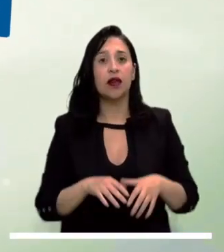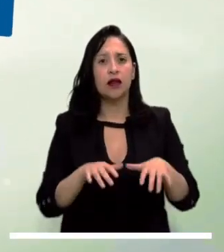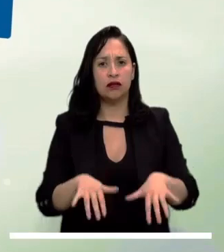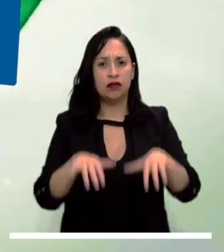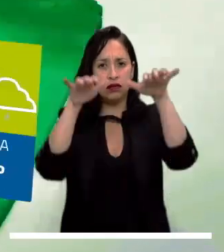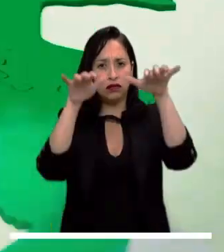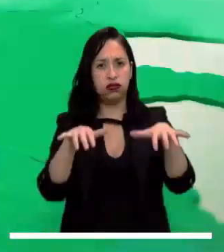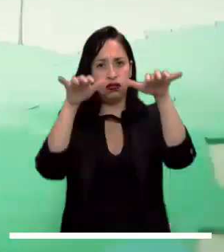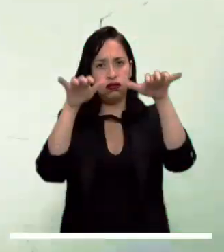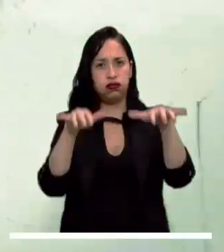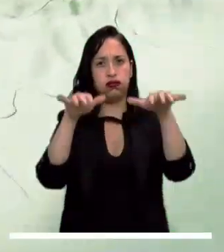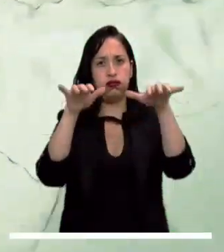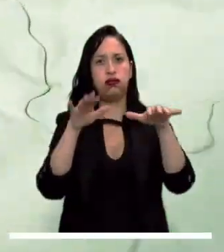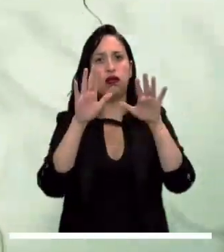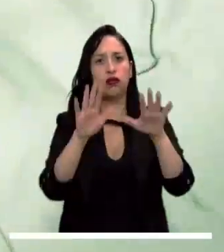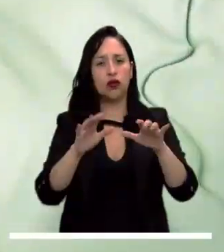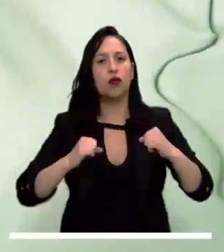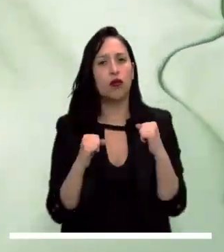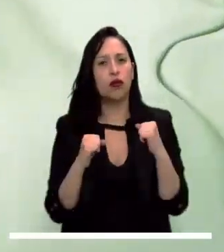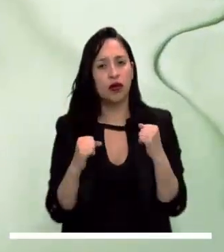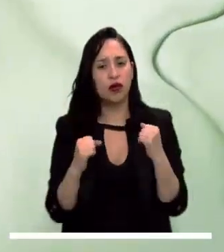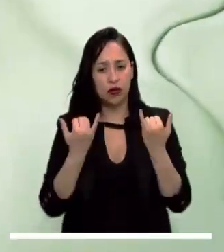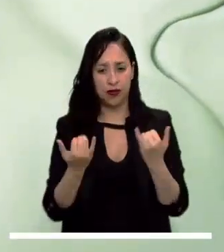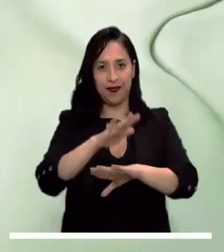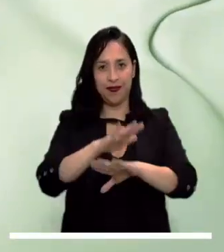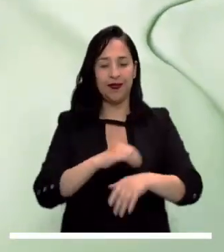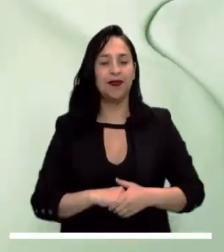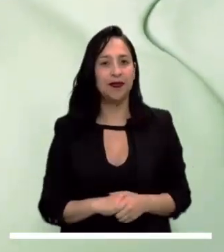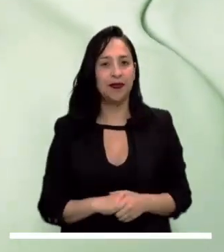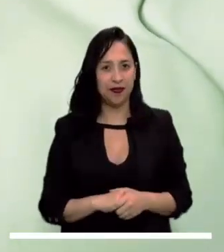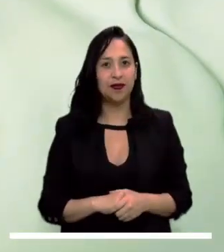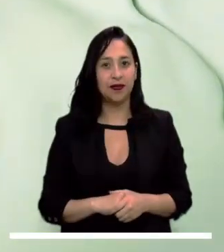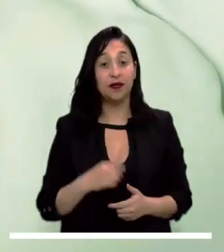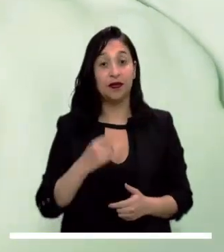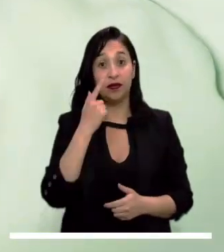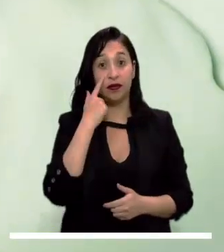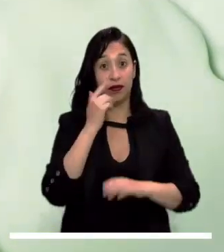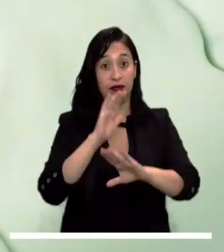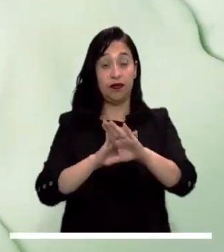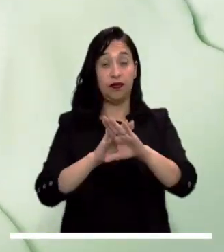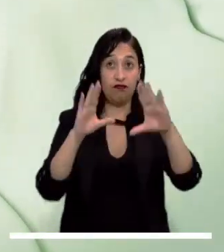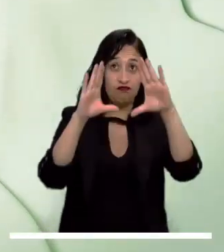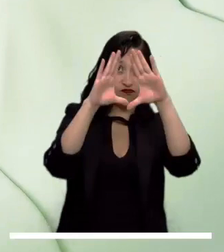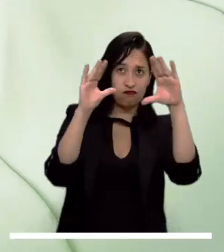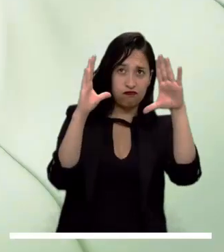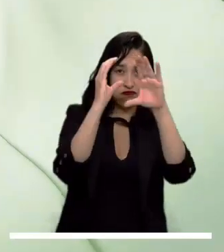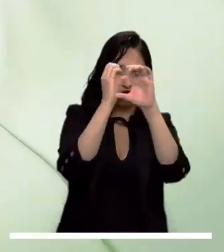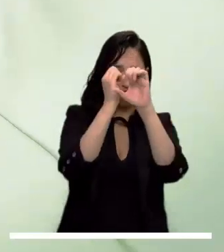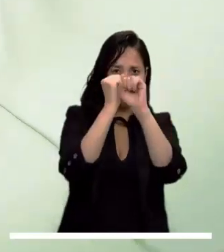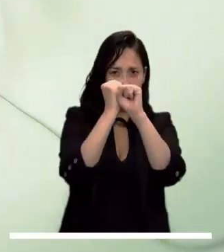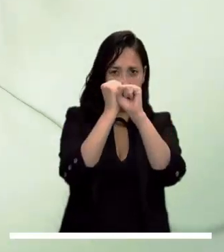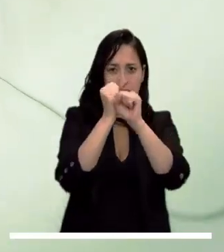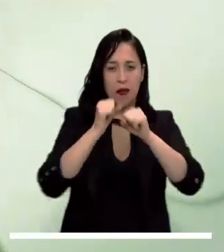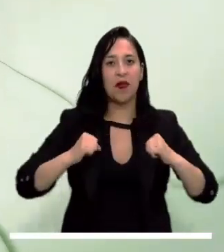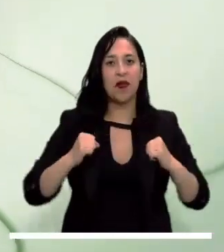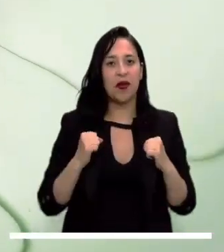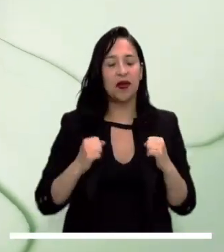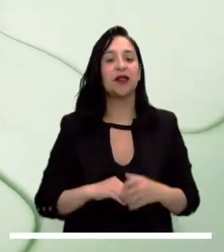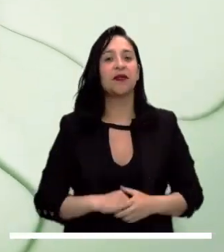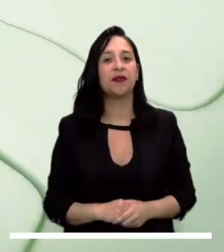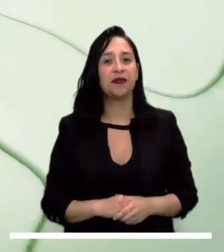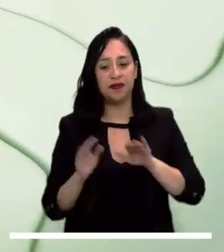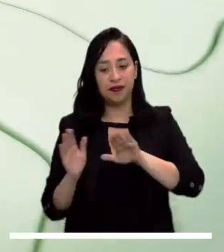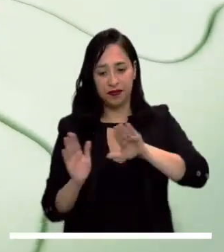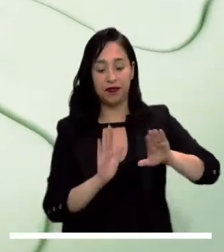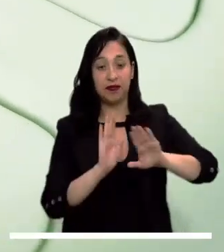y Putumayo. Por último, las lluvias ligeras se tomarán el territorio capitalino durante la tarde. El pronóstico advierte un